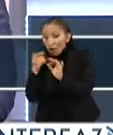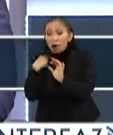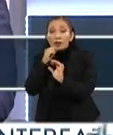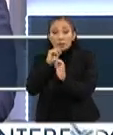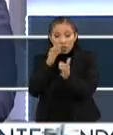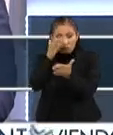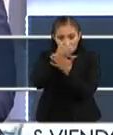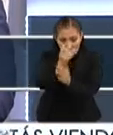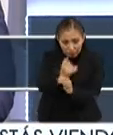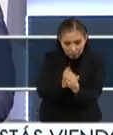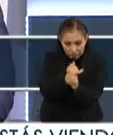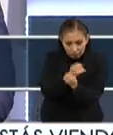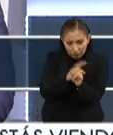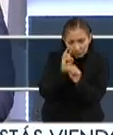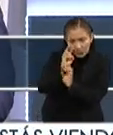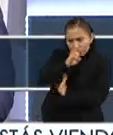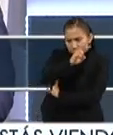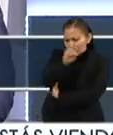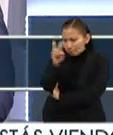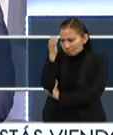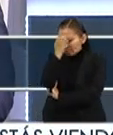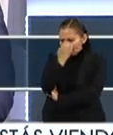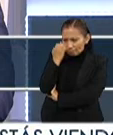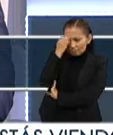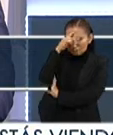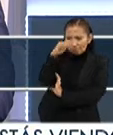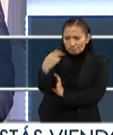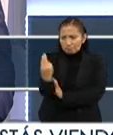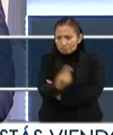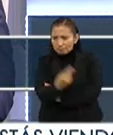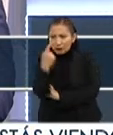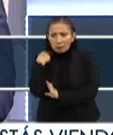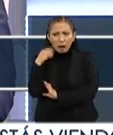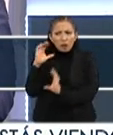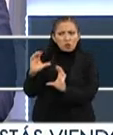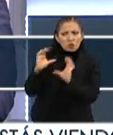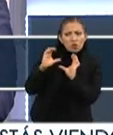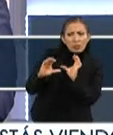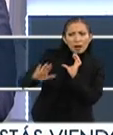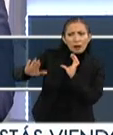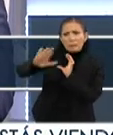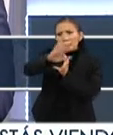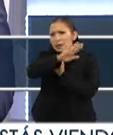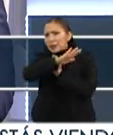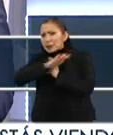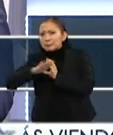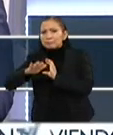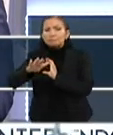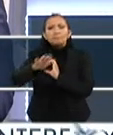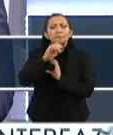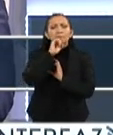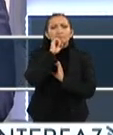investigación, el observar las necesidades que tiene el país en cuestiones del medio ambiente y